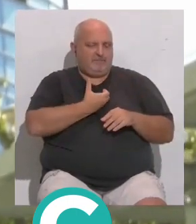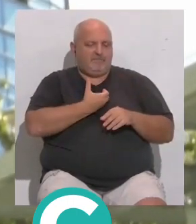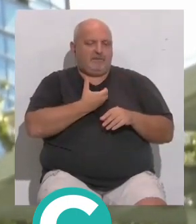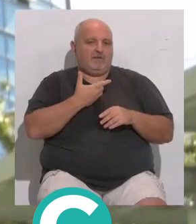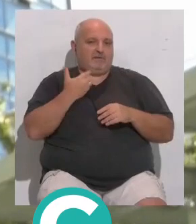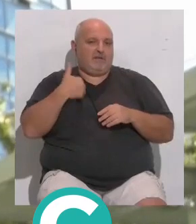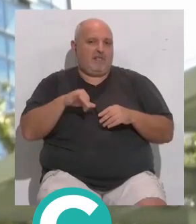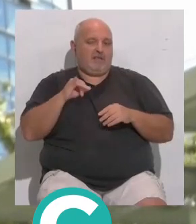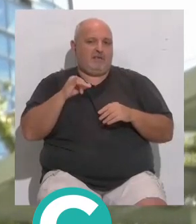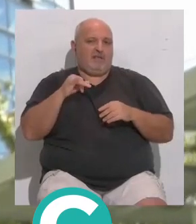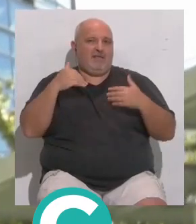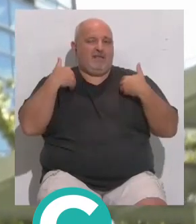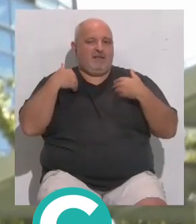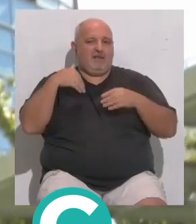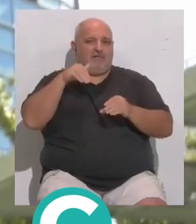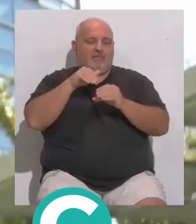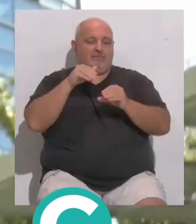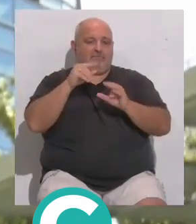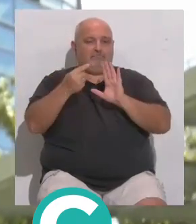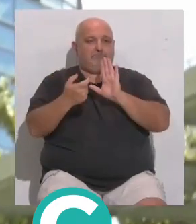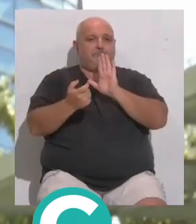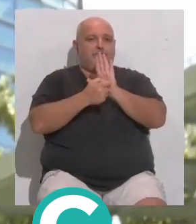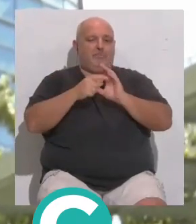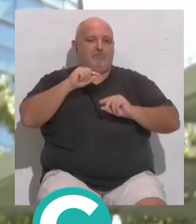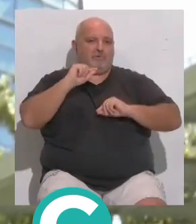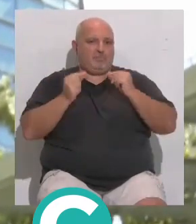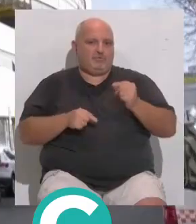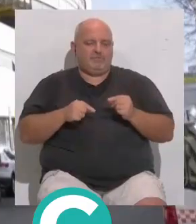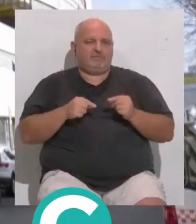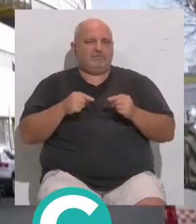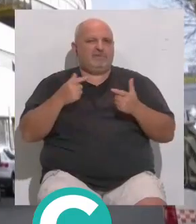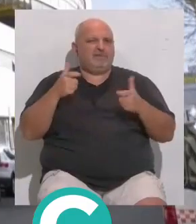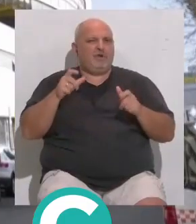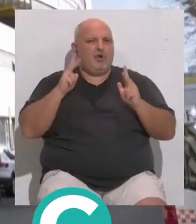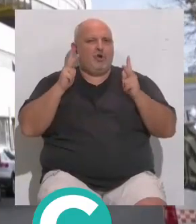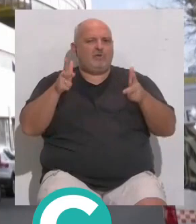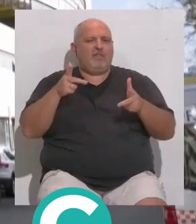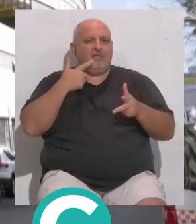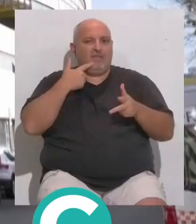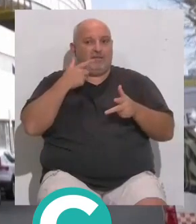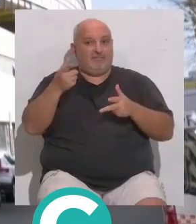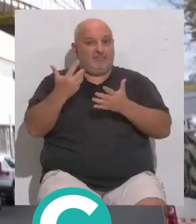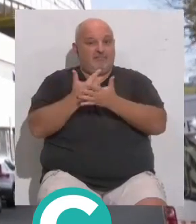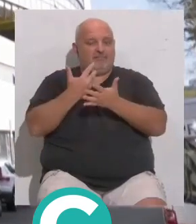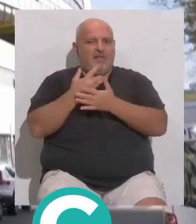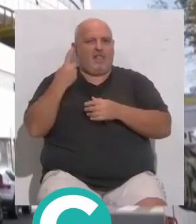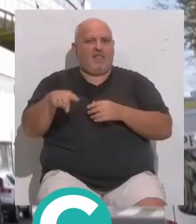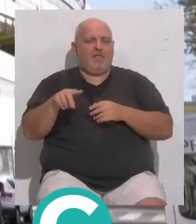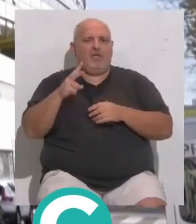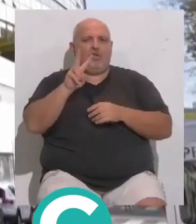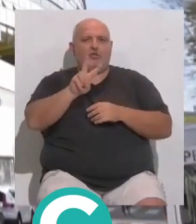municipales y que ya tiene destino consignado en los presupuestos municipales. Se trata de un hotel que, según ha detallado, contará con